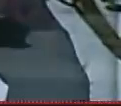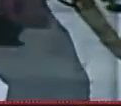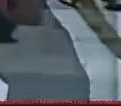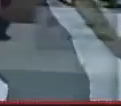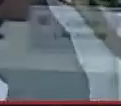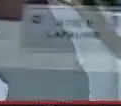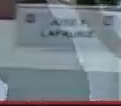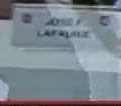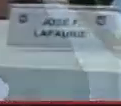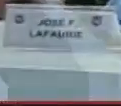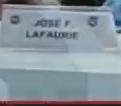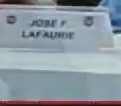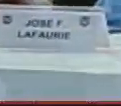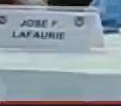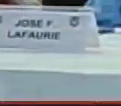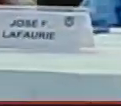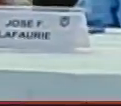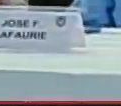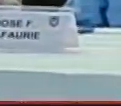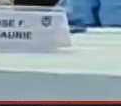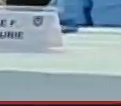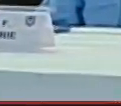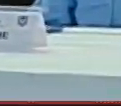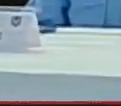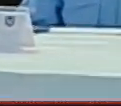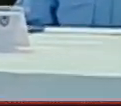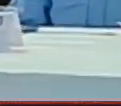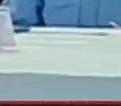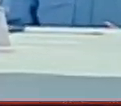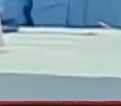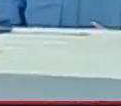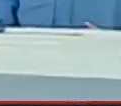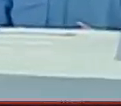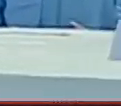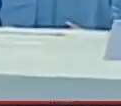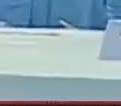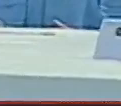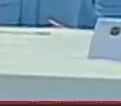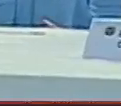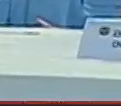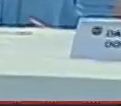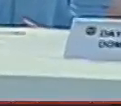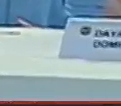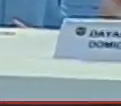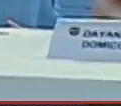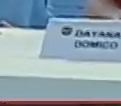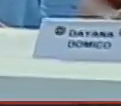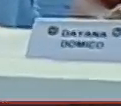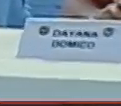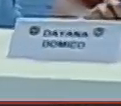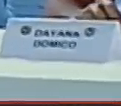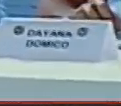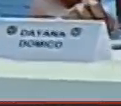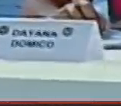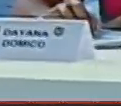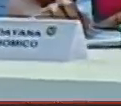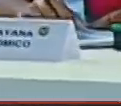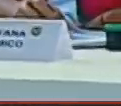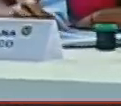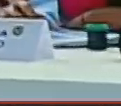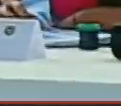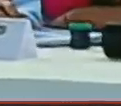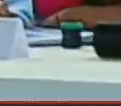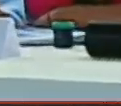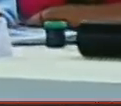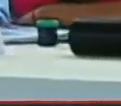es de satisfacción, como lo decía en el comunicado, leía nuestro embajador general Carlos Martínez